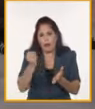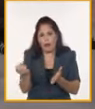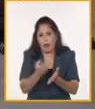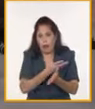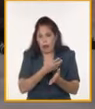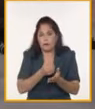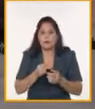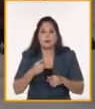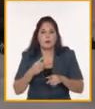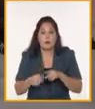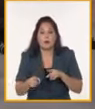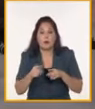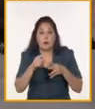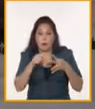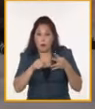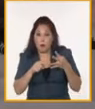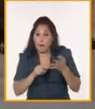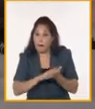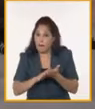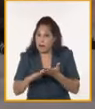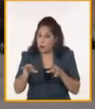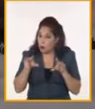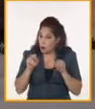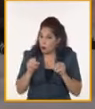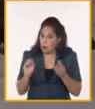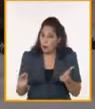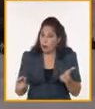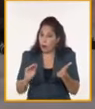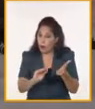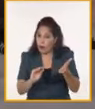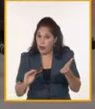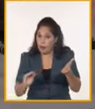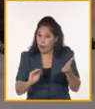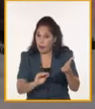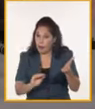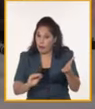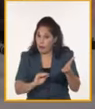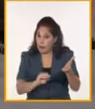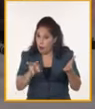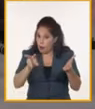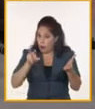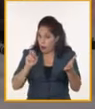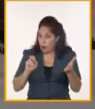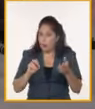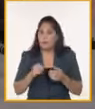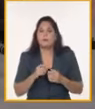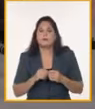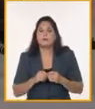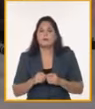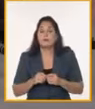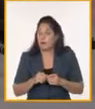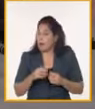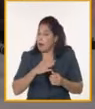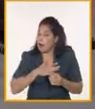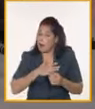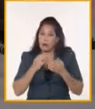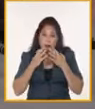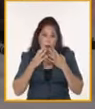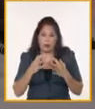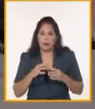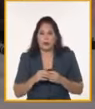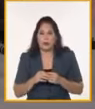cuatro permisos nuevos que se adiciona eh Nosotros hemos evaluado que son muy necesarios